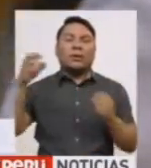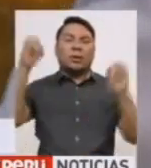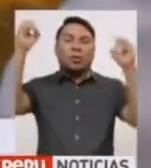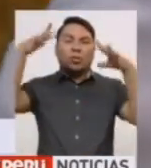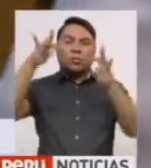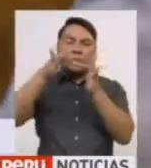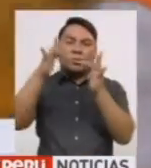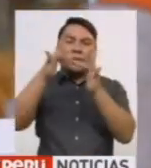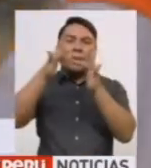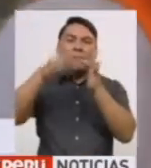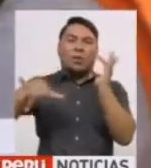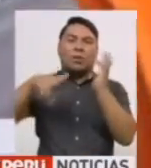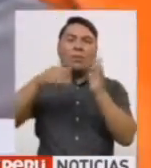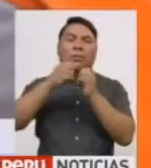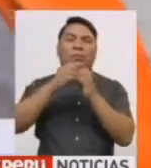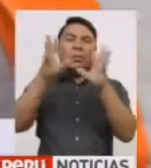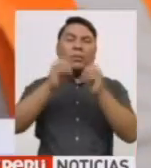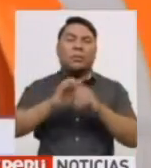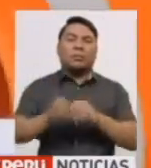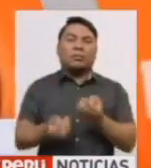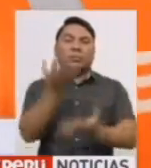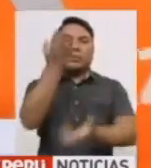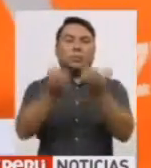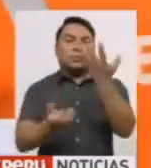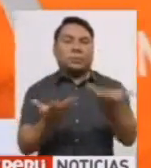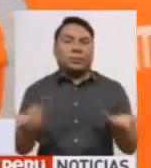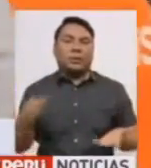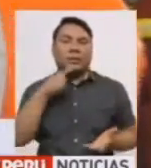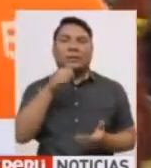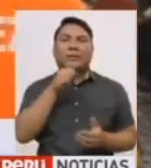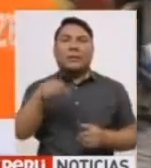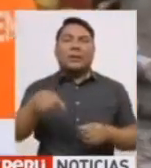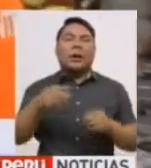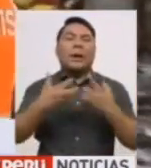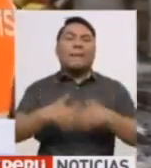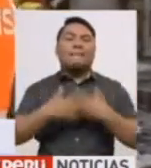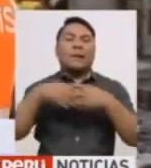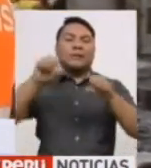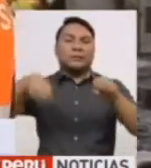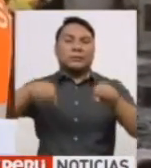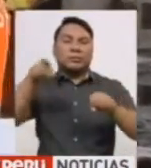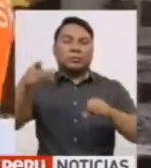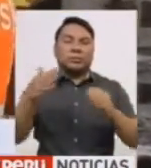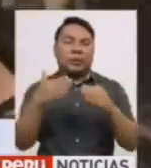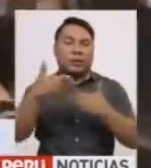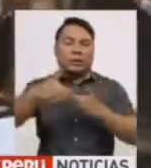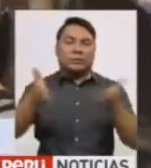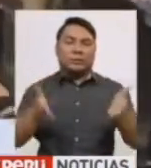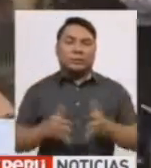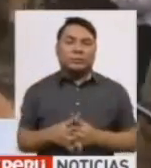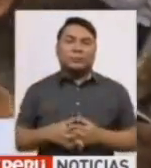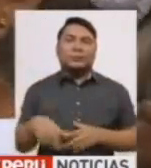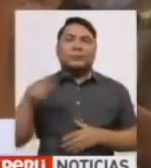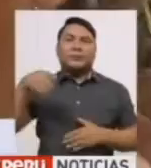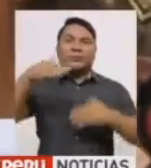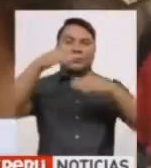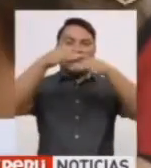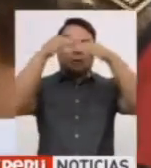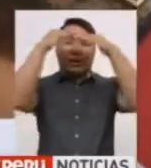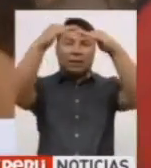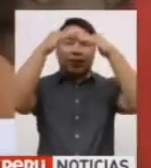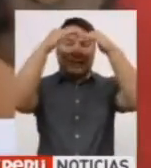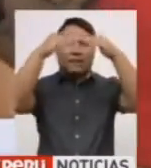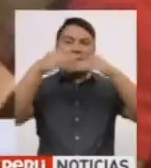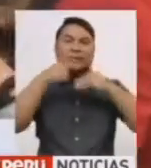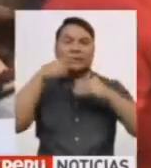en esta conexión eléctrica ilegal que tiene la empresa de motos en la fachada de su local. Del techo ha empezado, arriba del